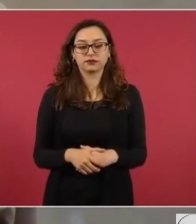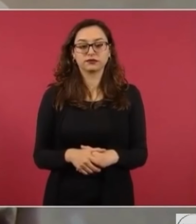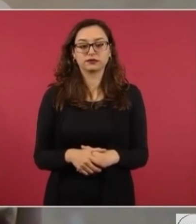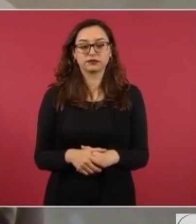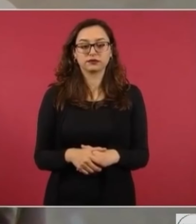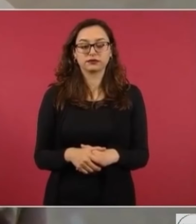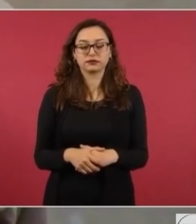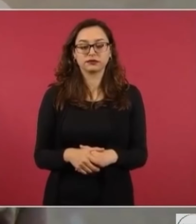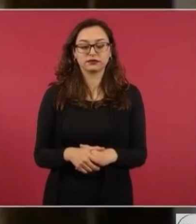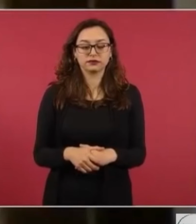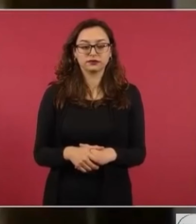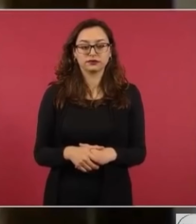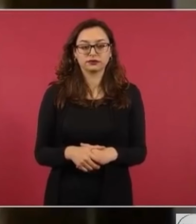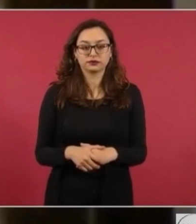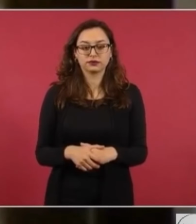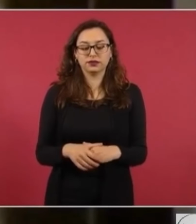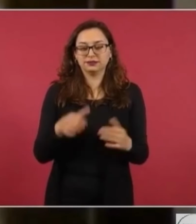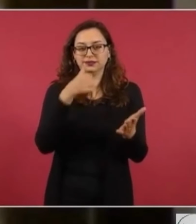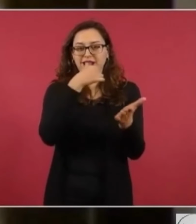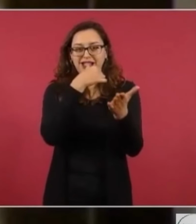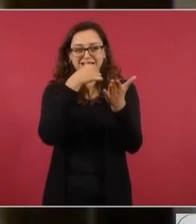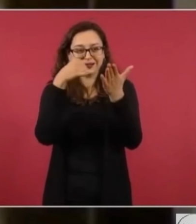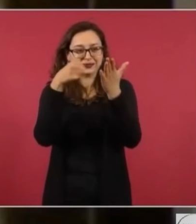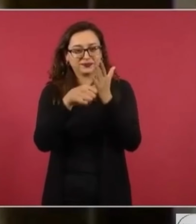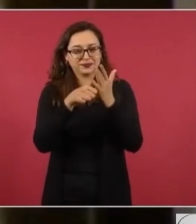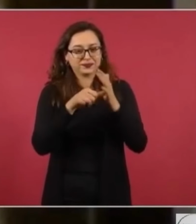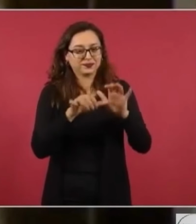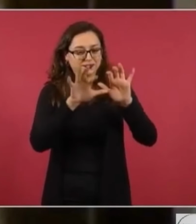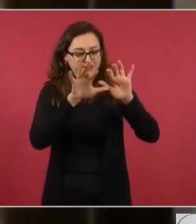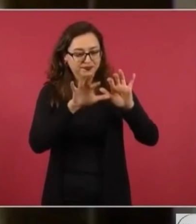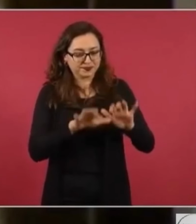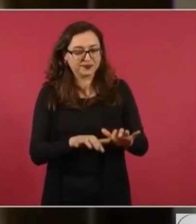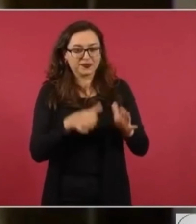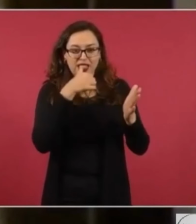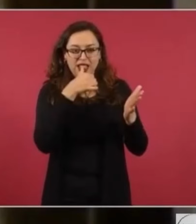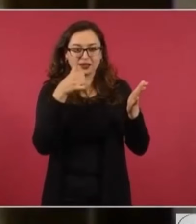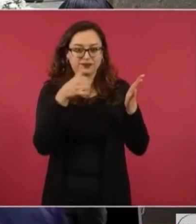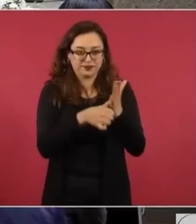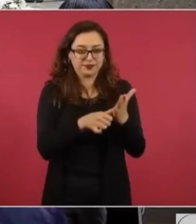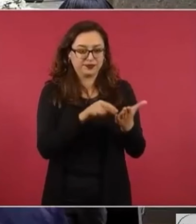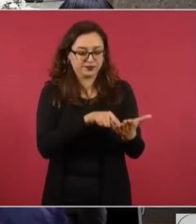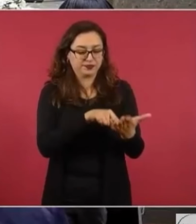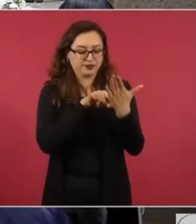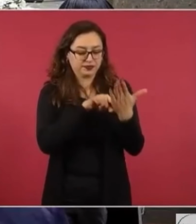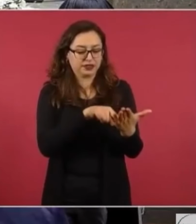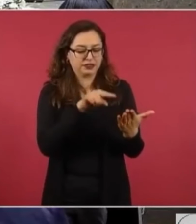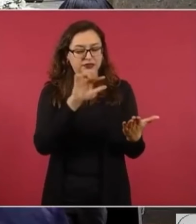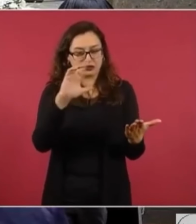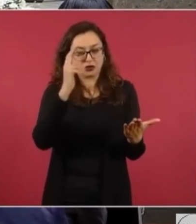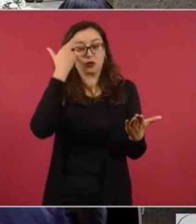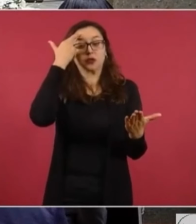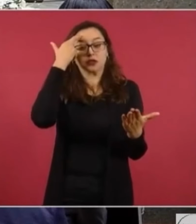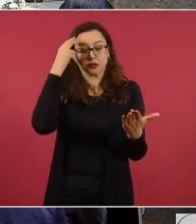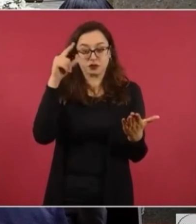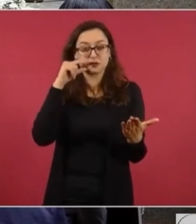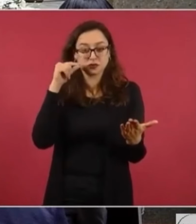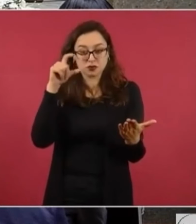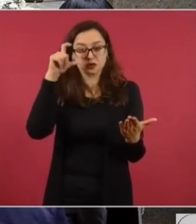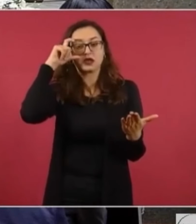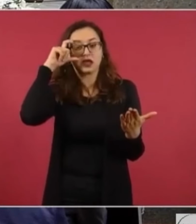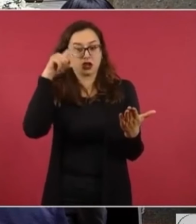con una carta para dejar a Ricardo en su origen, tal vez, ¿no? Hacer alguna mención después